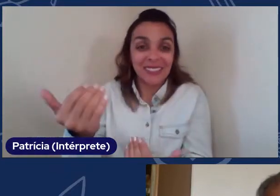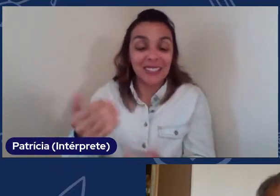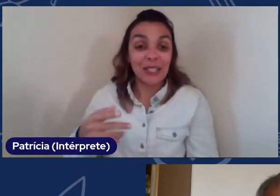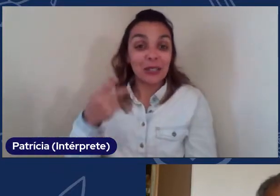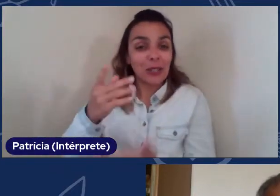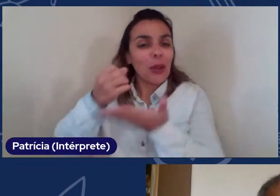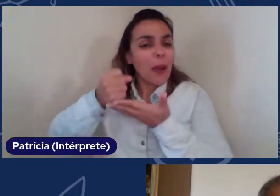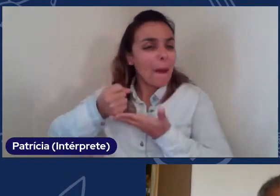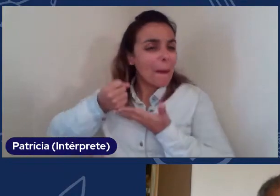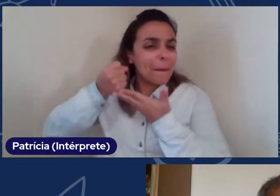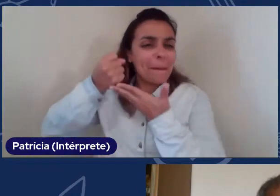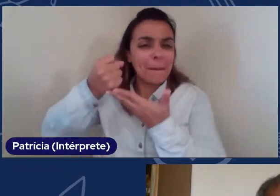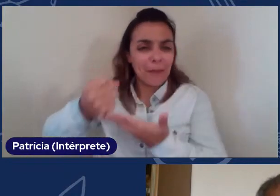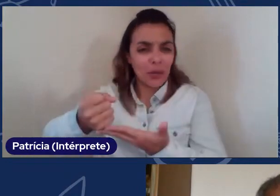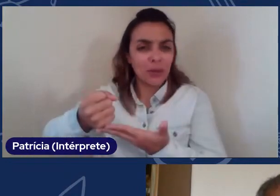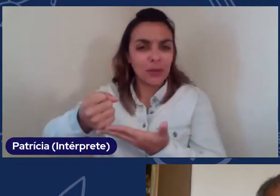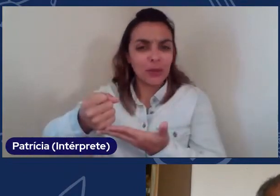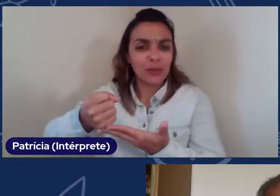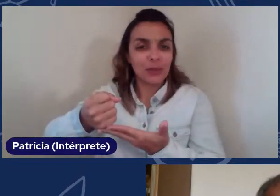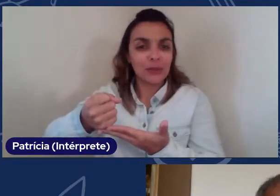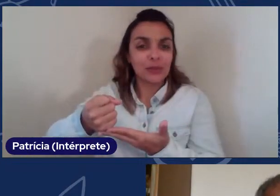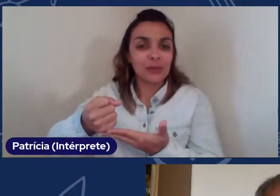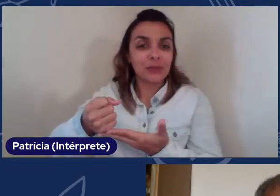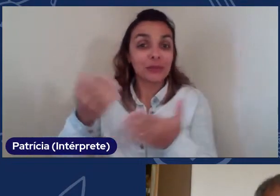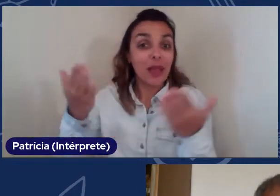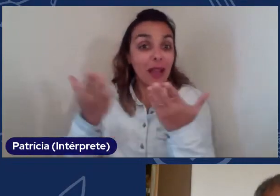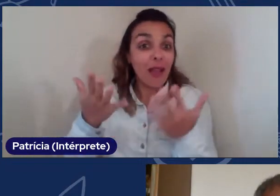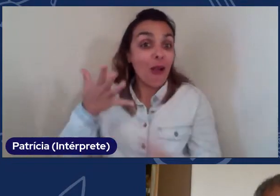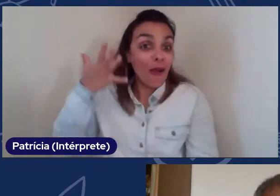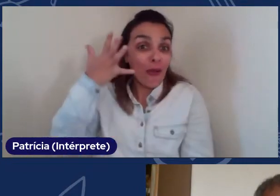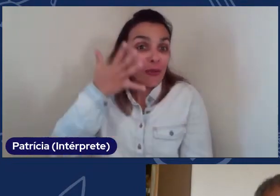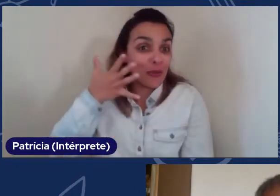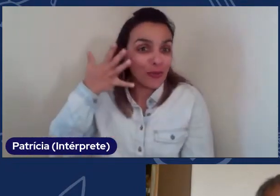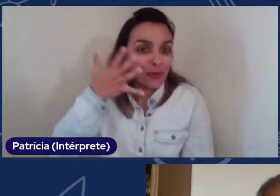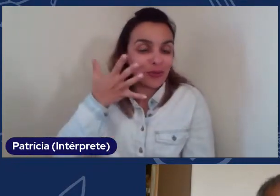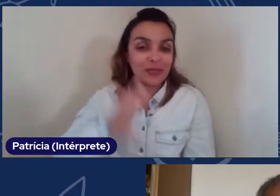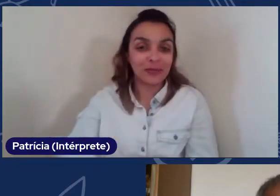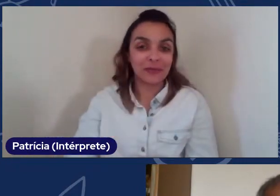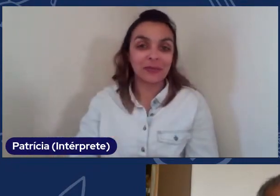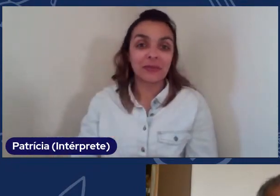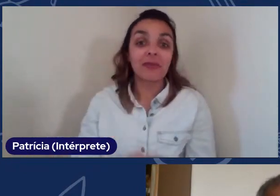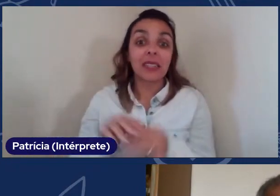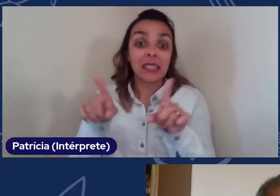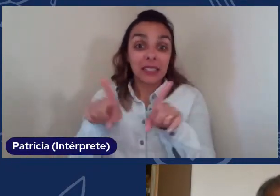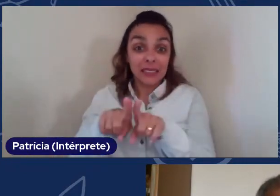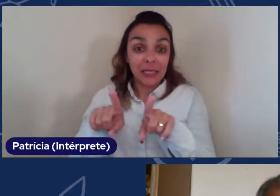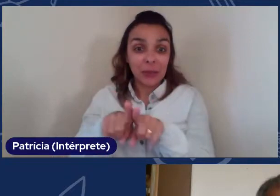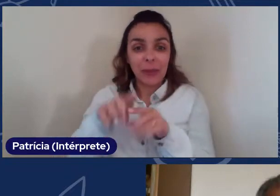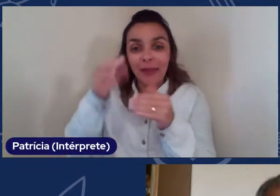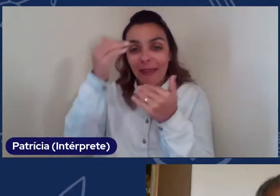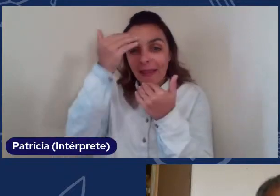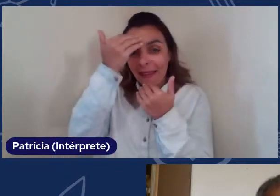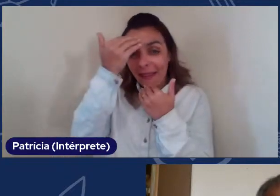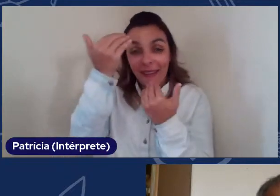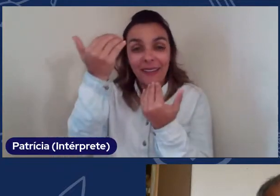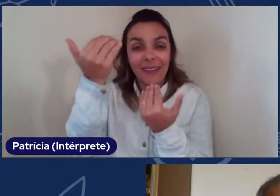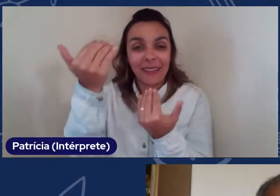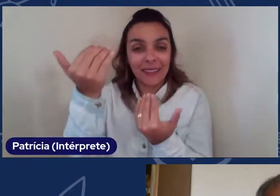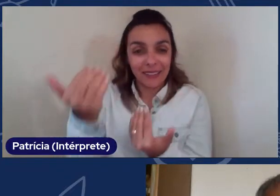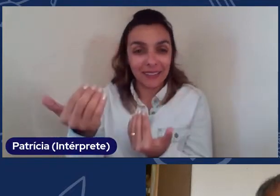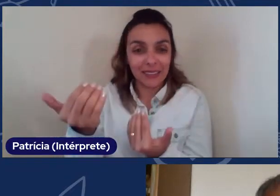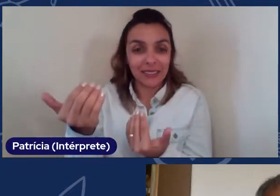para esta serie de conferencias. También quiero agradecer